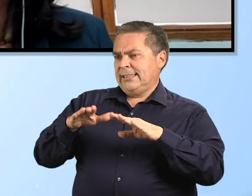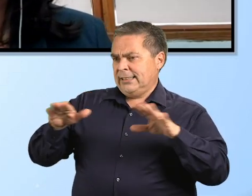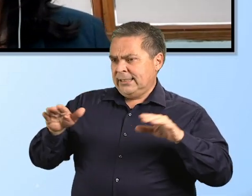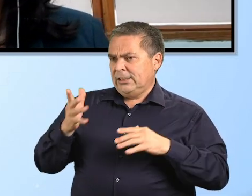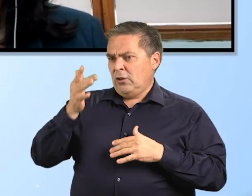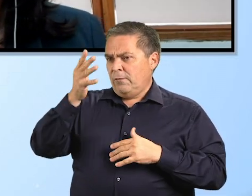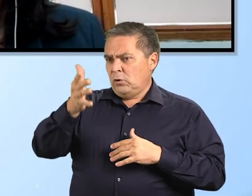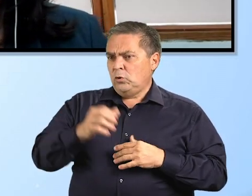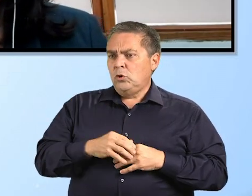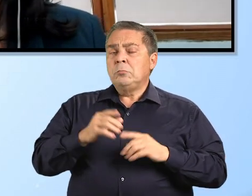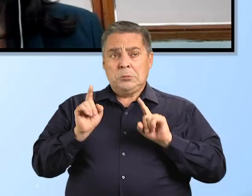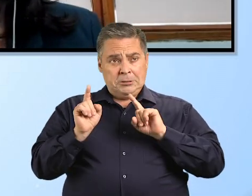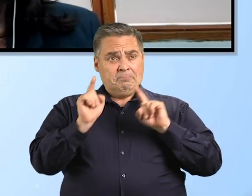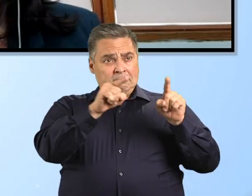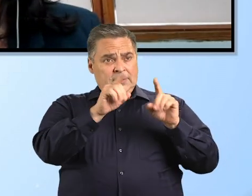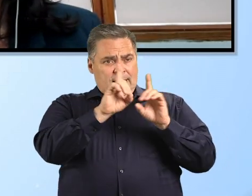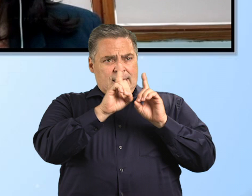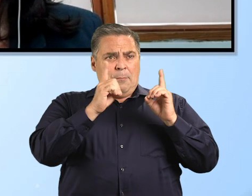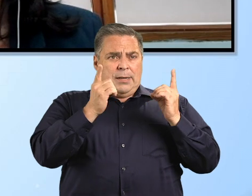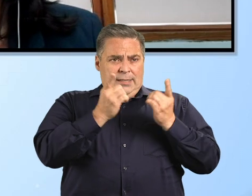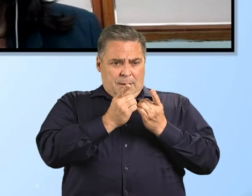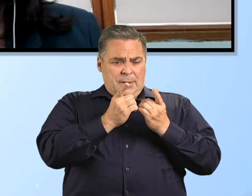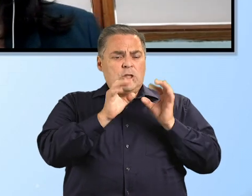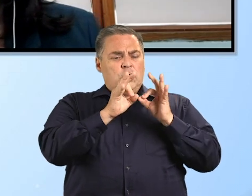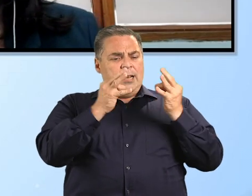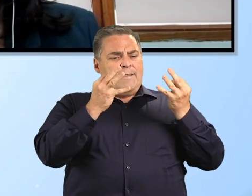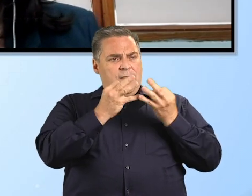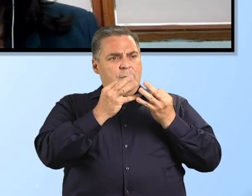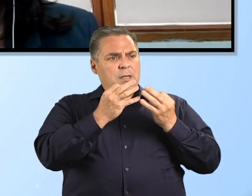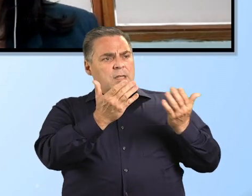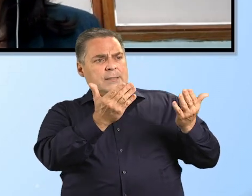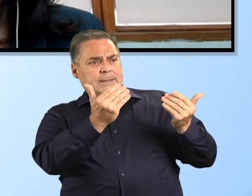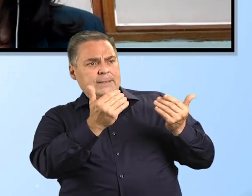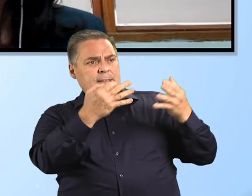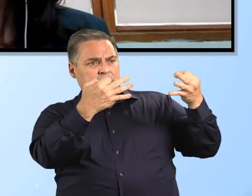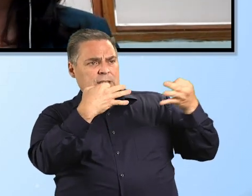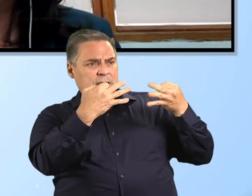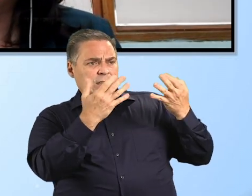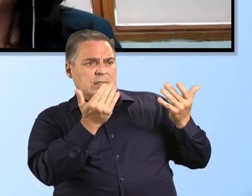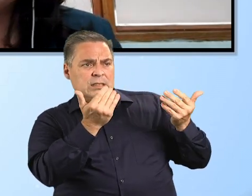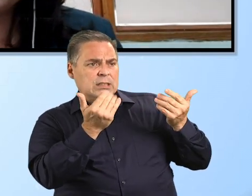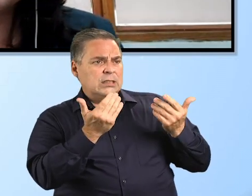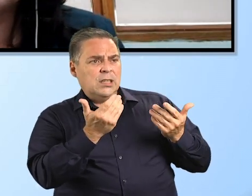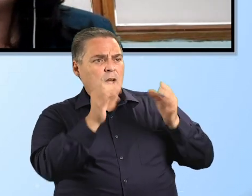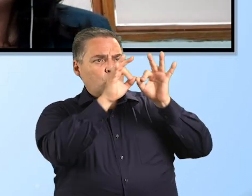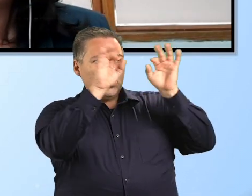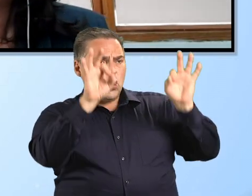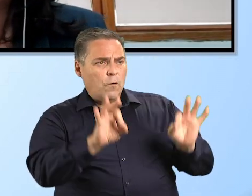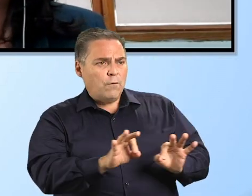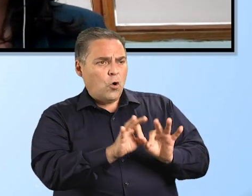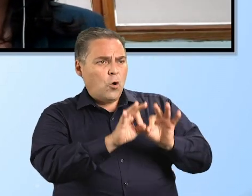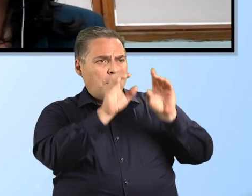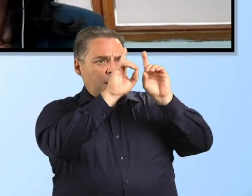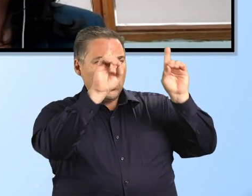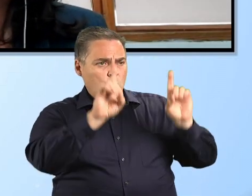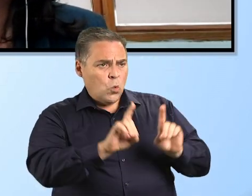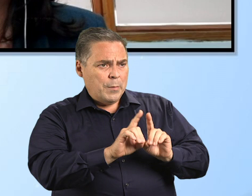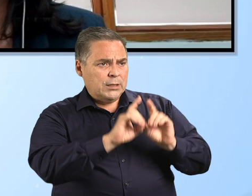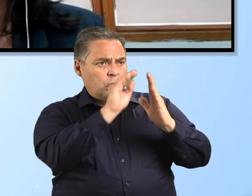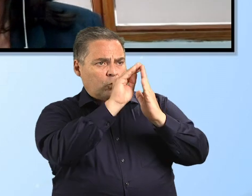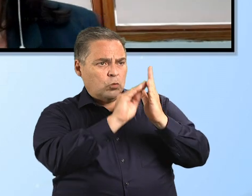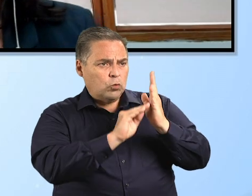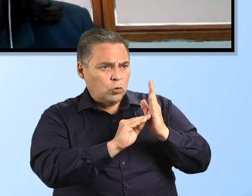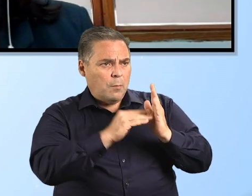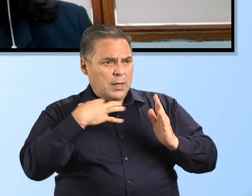para orientarse y recibir, ¿verdad?, toda la información relacionada a los documentos que tiene que completar para ingresar al